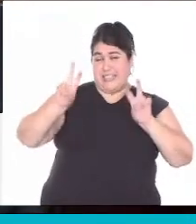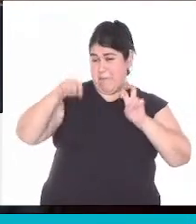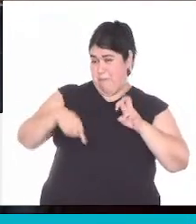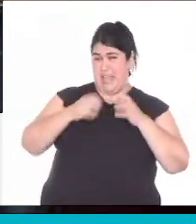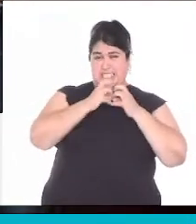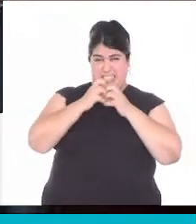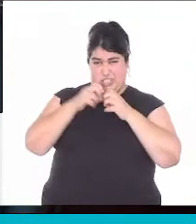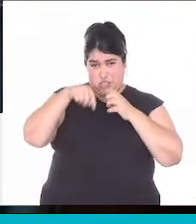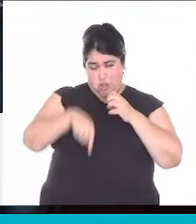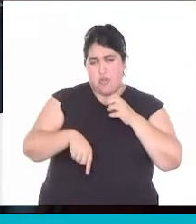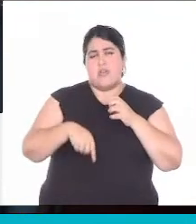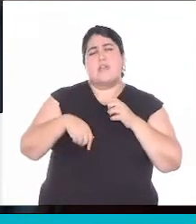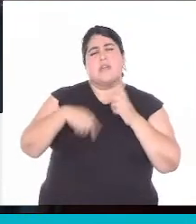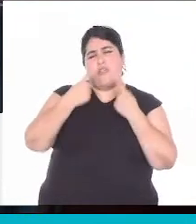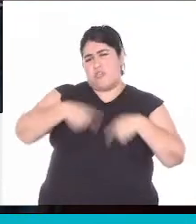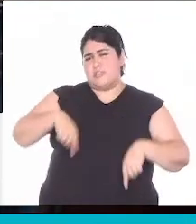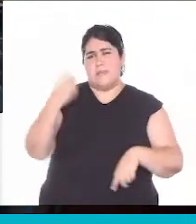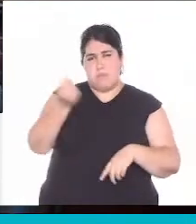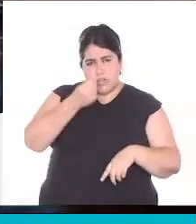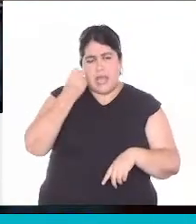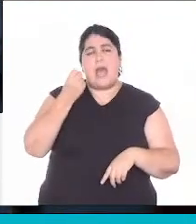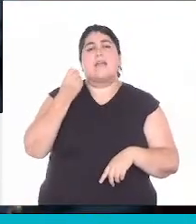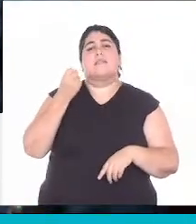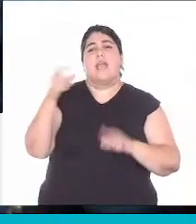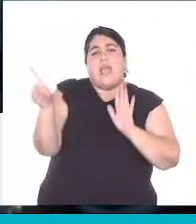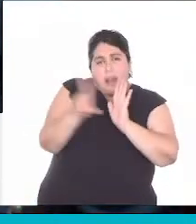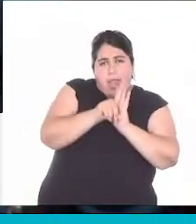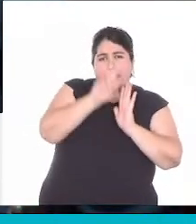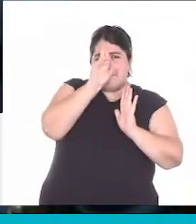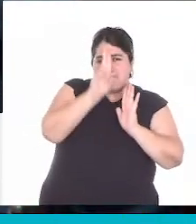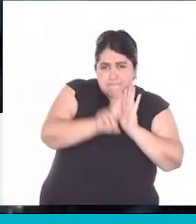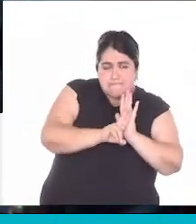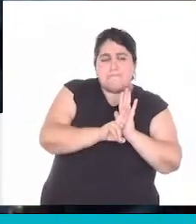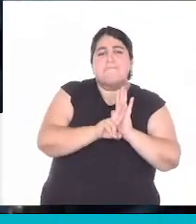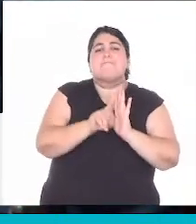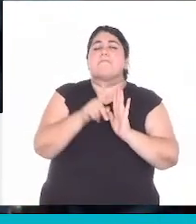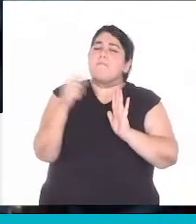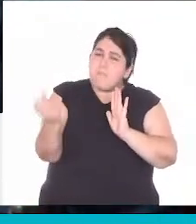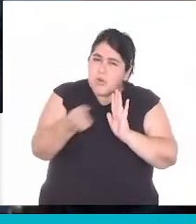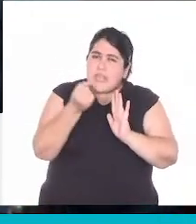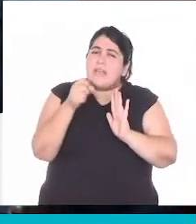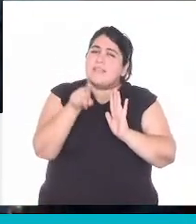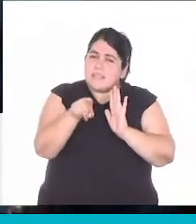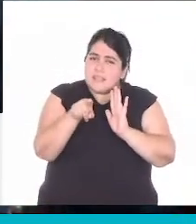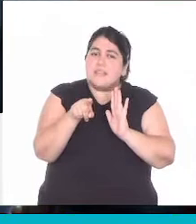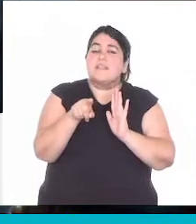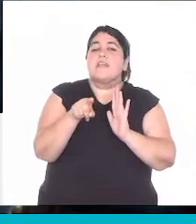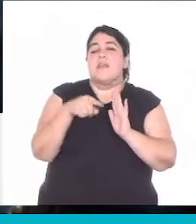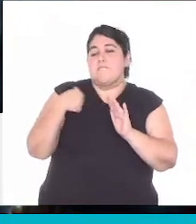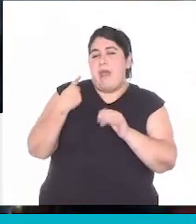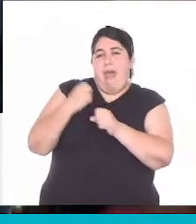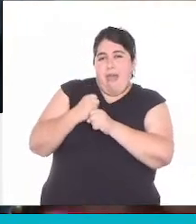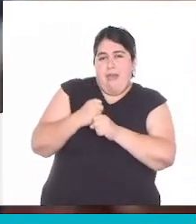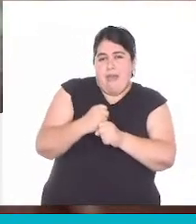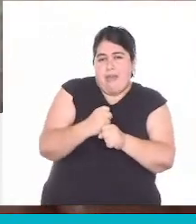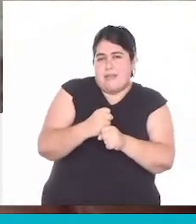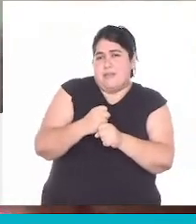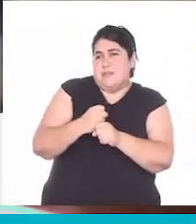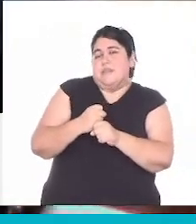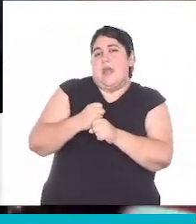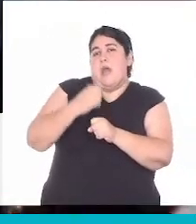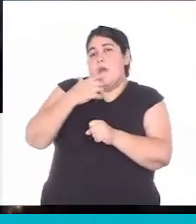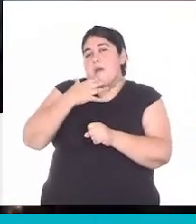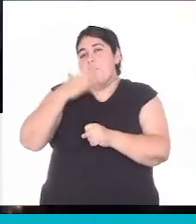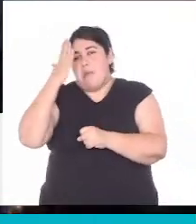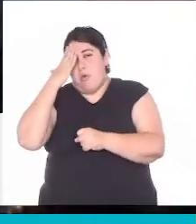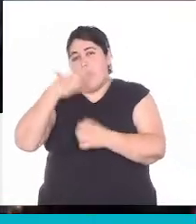tan importantes, por supuesto, y cumpliendo con una ley, y creo que es clave para para seguir trabajando justamente en lo que decía por la memoria, la verdad y la